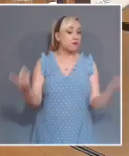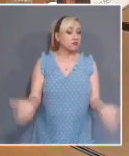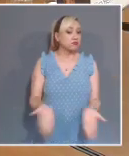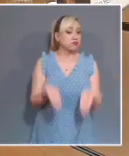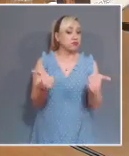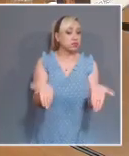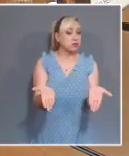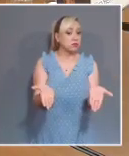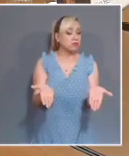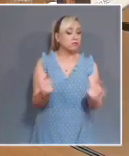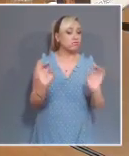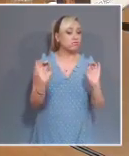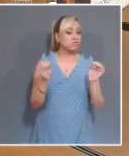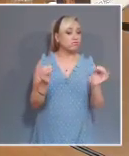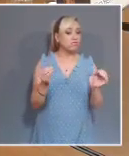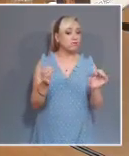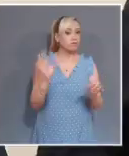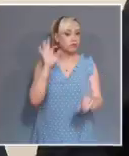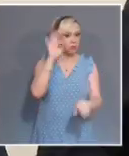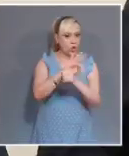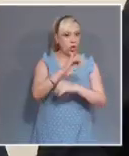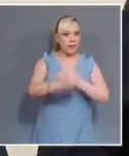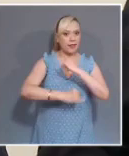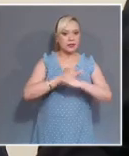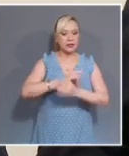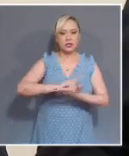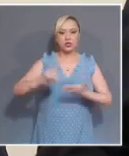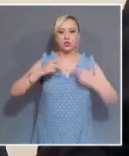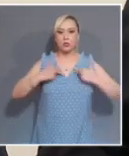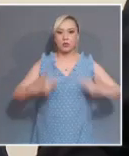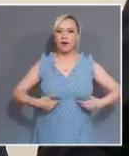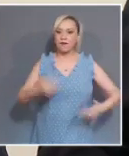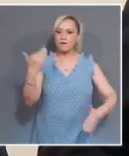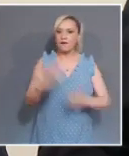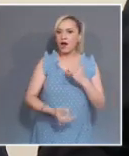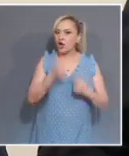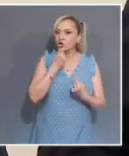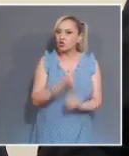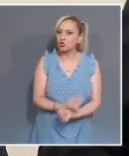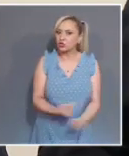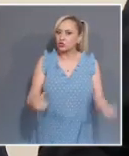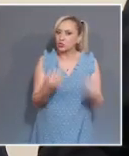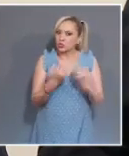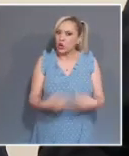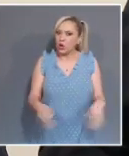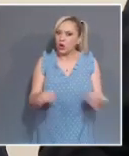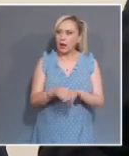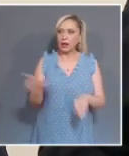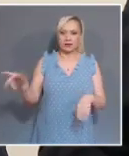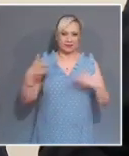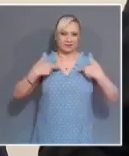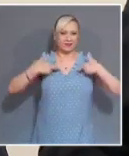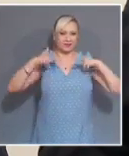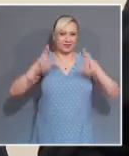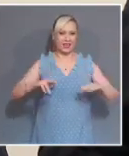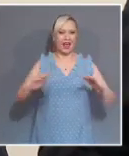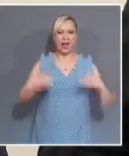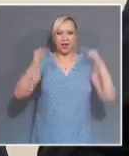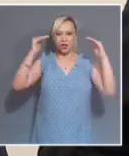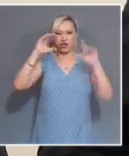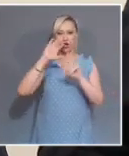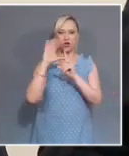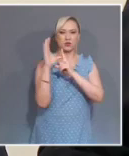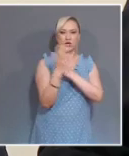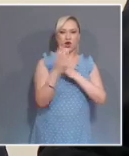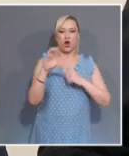de Protección Internacional de Derechos Humanos. No obstante, de acuerdo con el representante adjunto del Alto Comisionado de las Naciones Unidas para